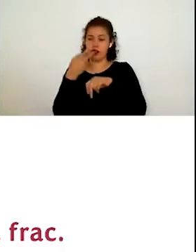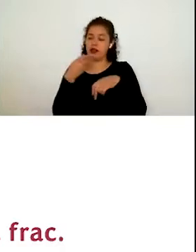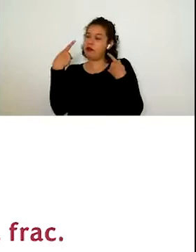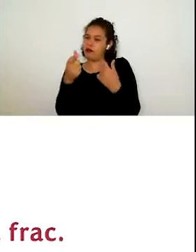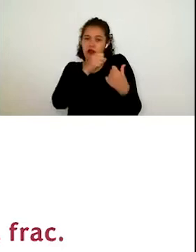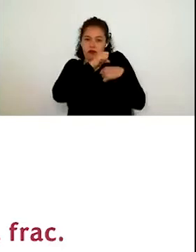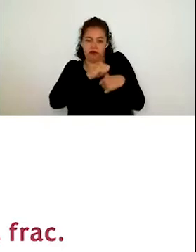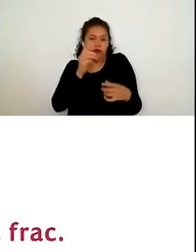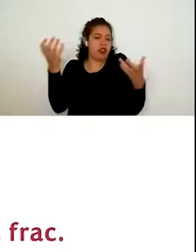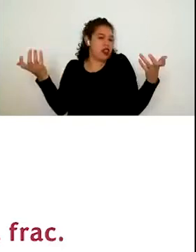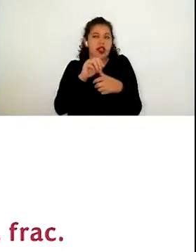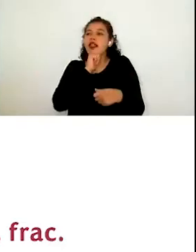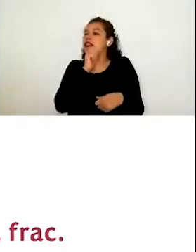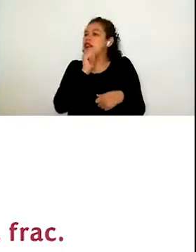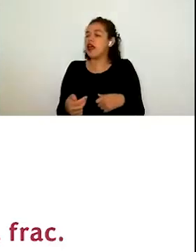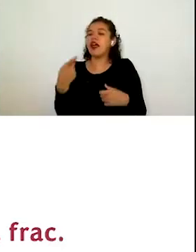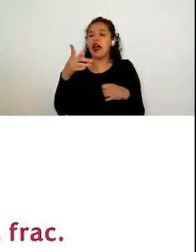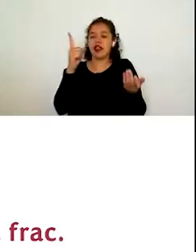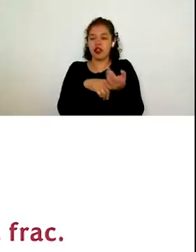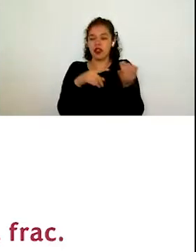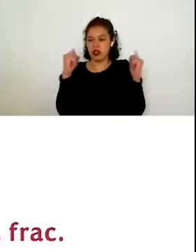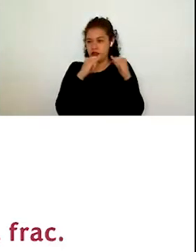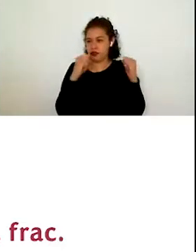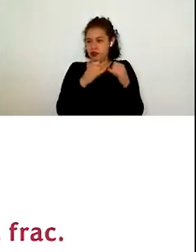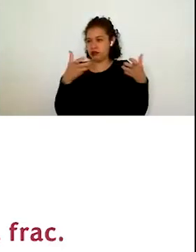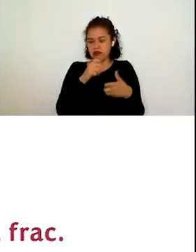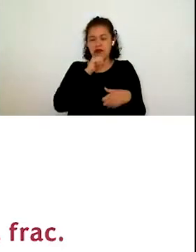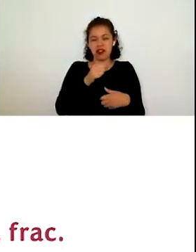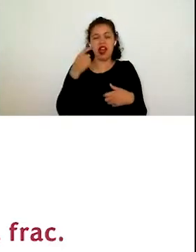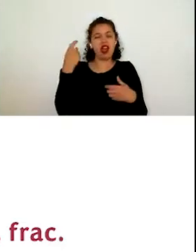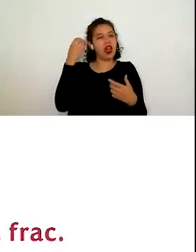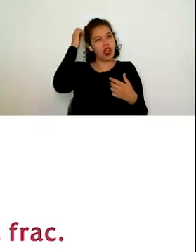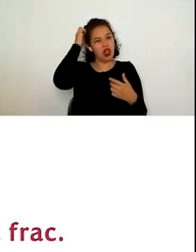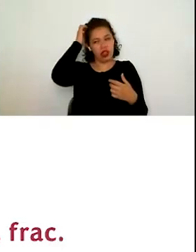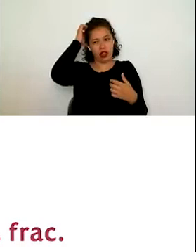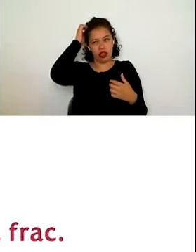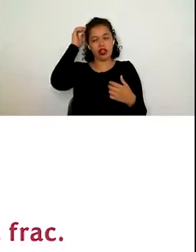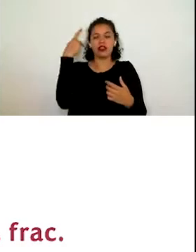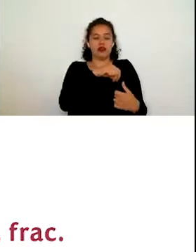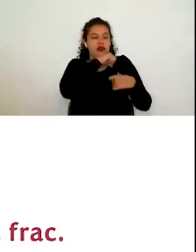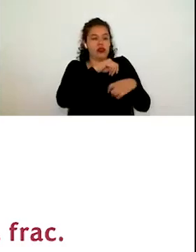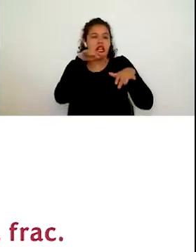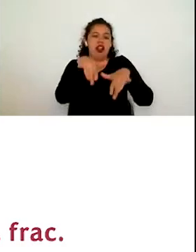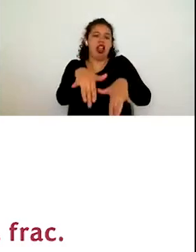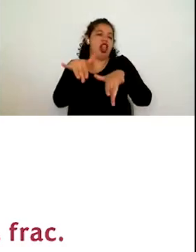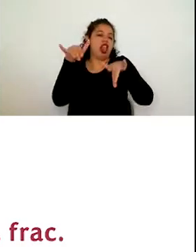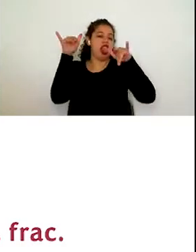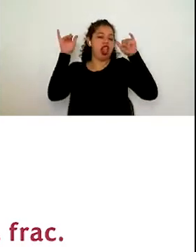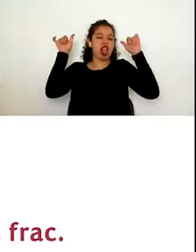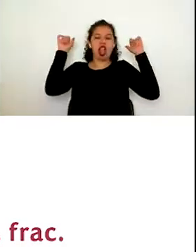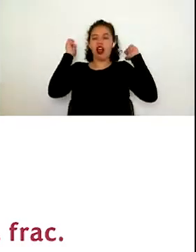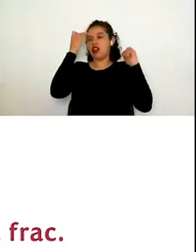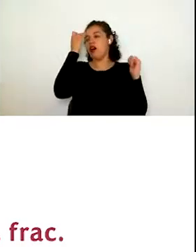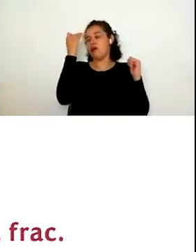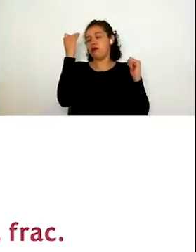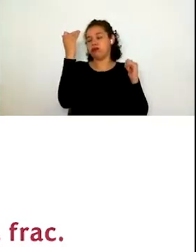tal y dentro de la institución, que abandonen su cargo por suficiente tiempo que no